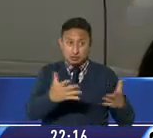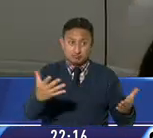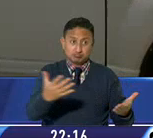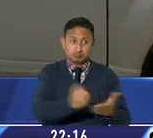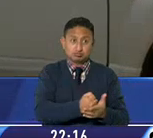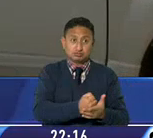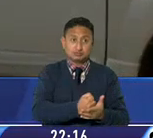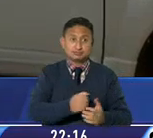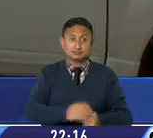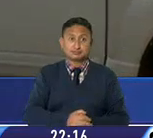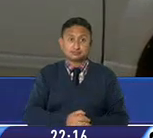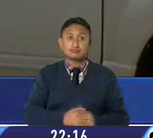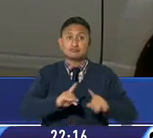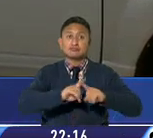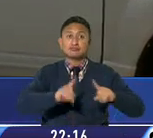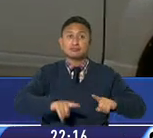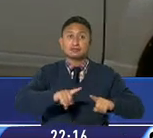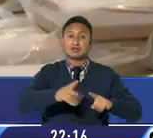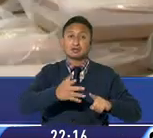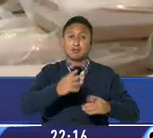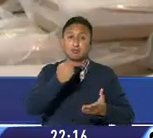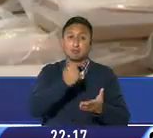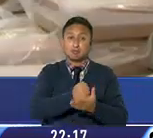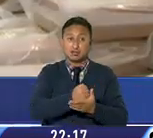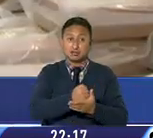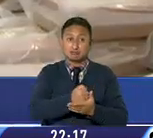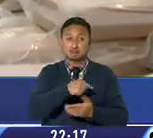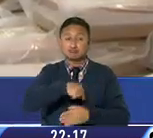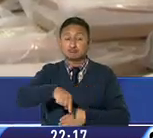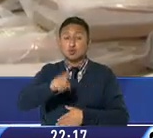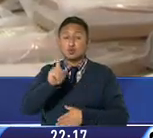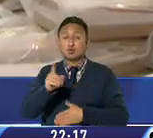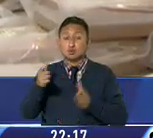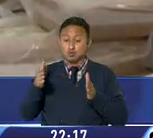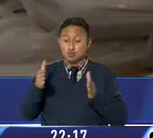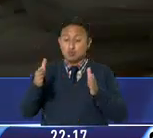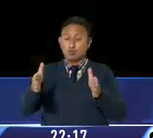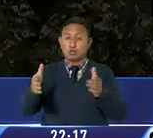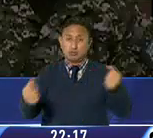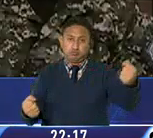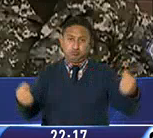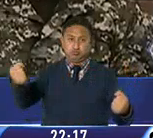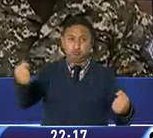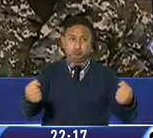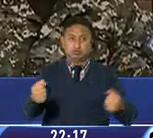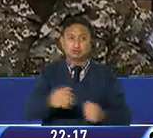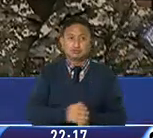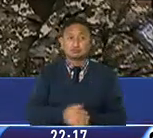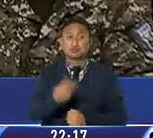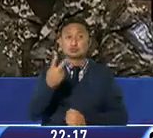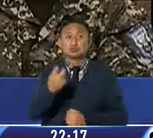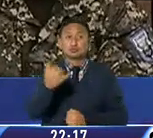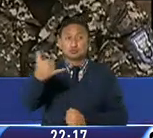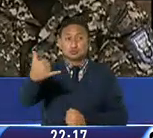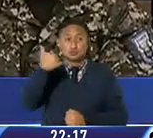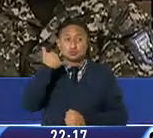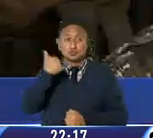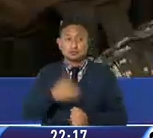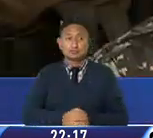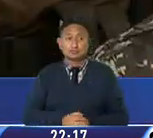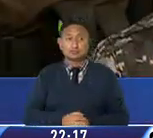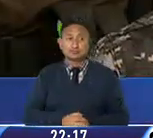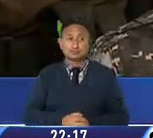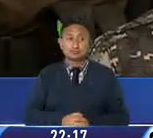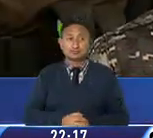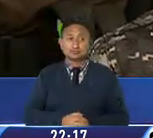aprehendidos de diferente gama, un contenedor, un tráiler, 12 teléfonos celulares y